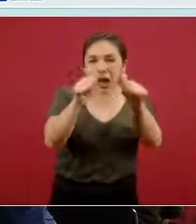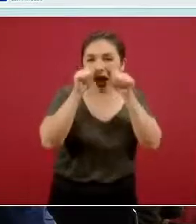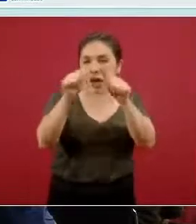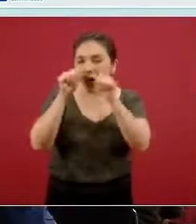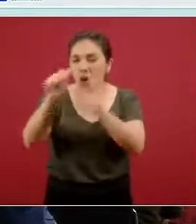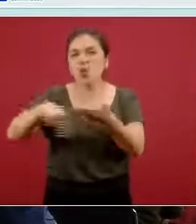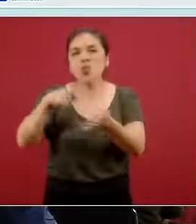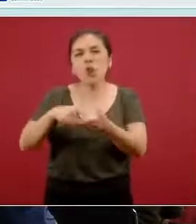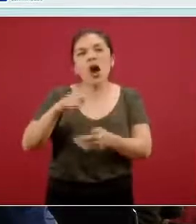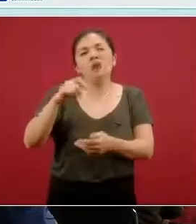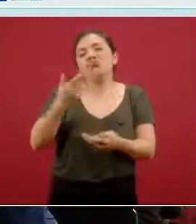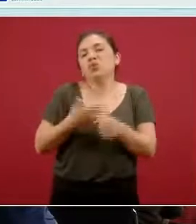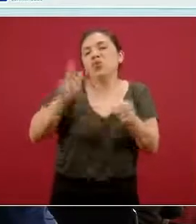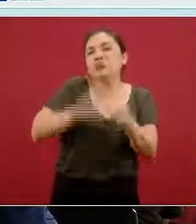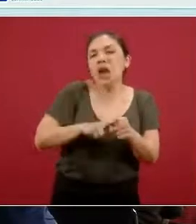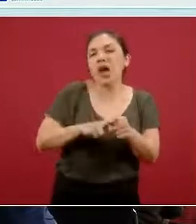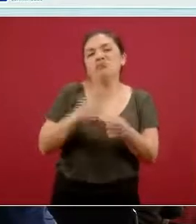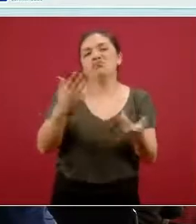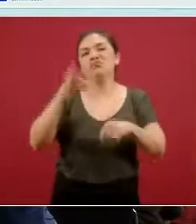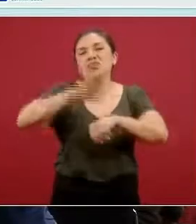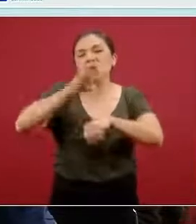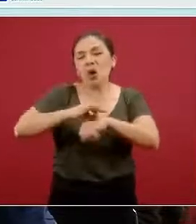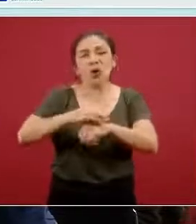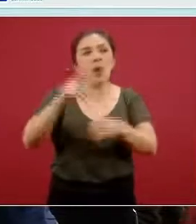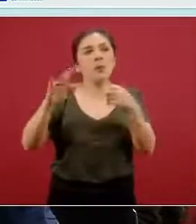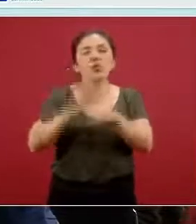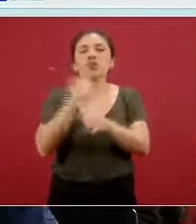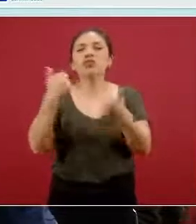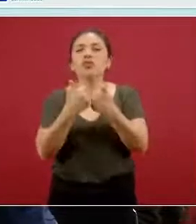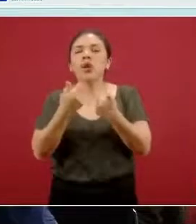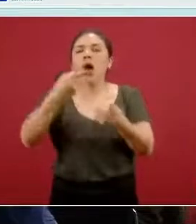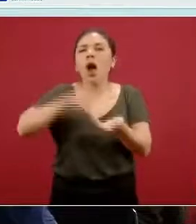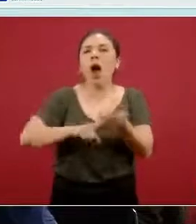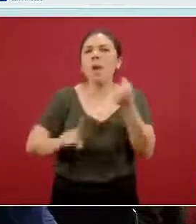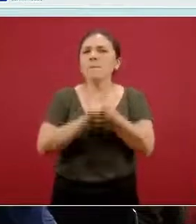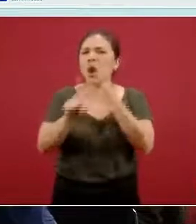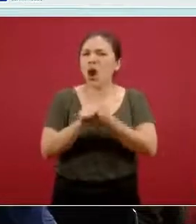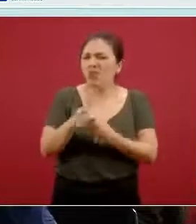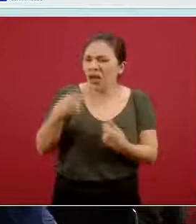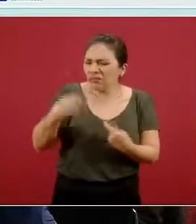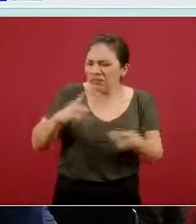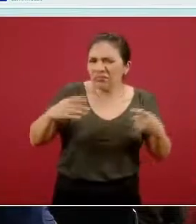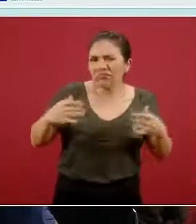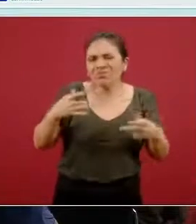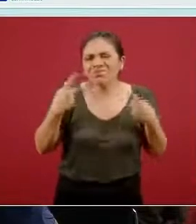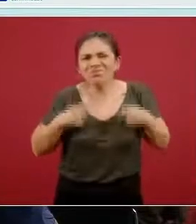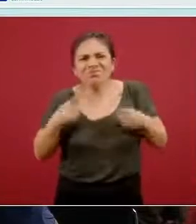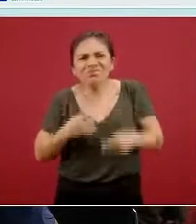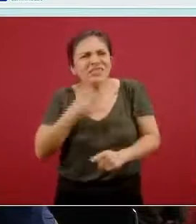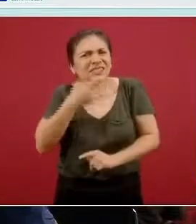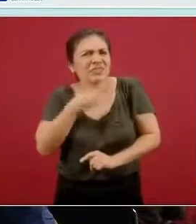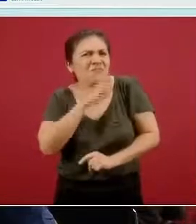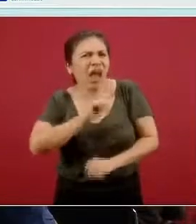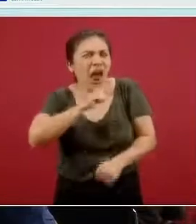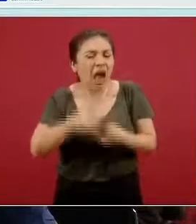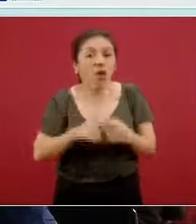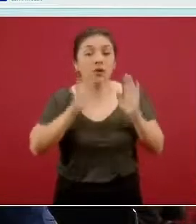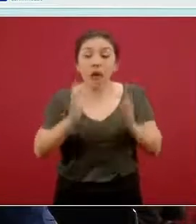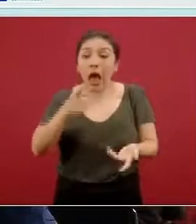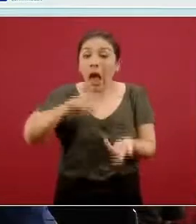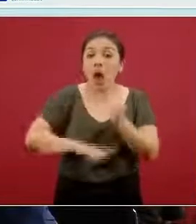un servicio, en una unidad, por el problema o los signos y síntomas que presentaban, ya